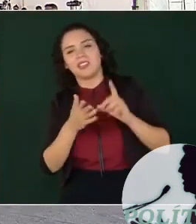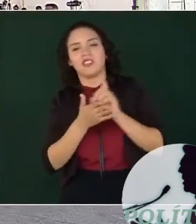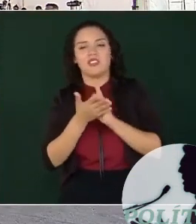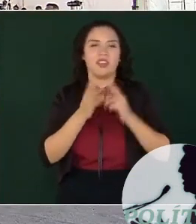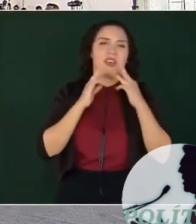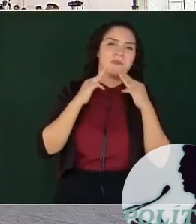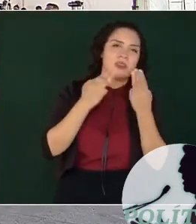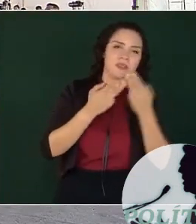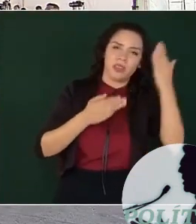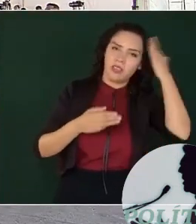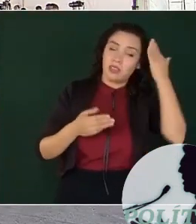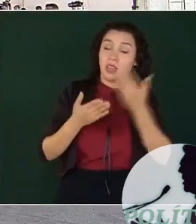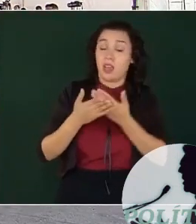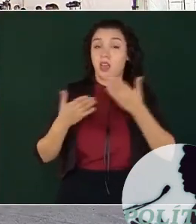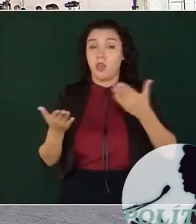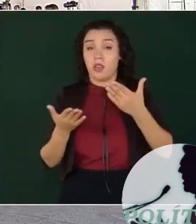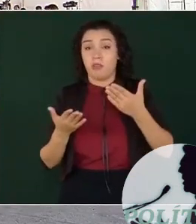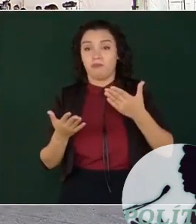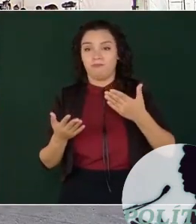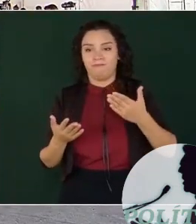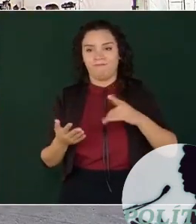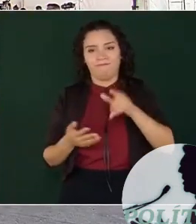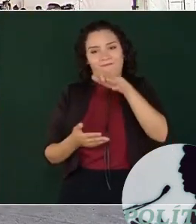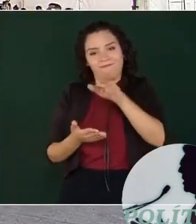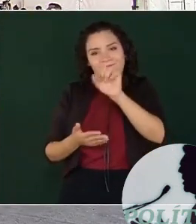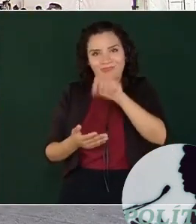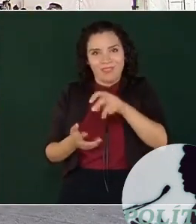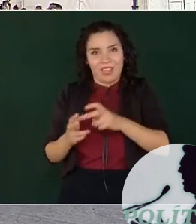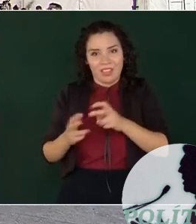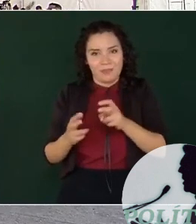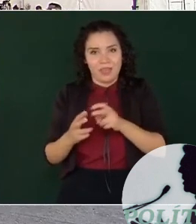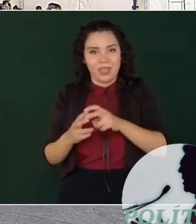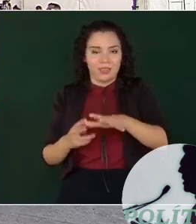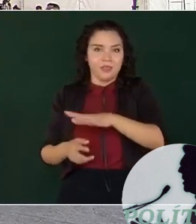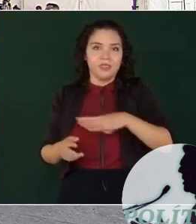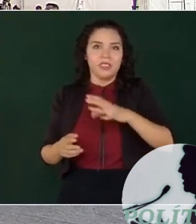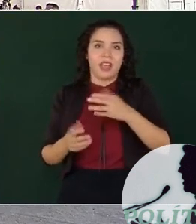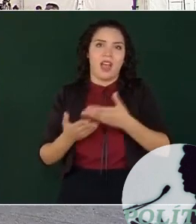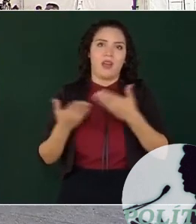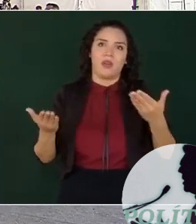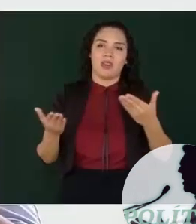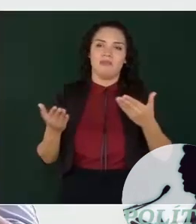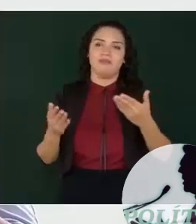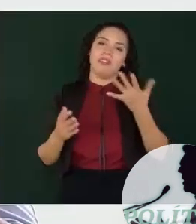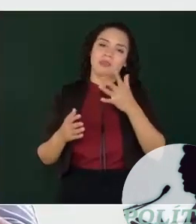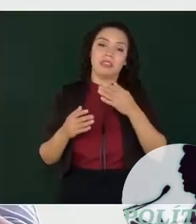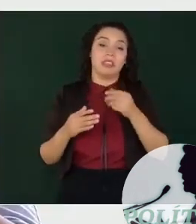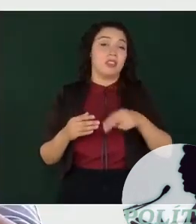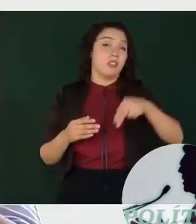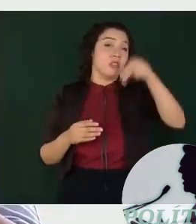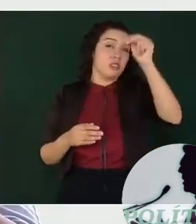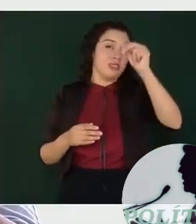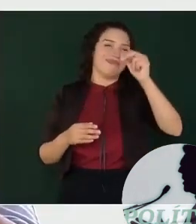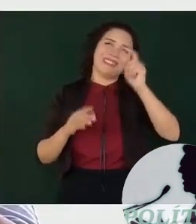La zona metropolitana del sur de Tamaulipas experimenta una situación completamente distinta a la del norte del estado. ¿Se mantendrán